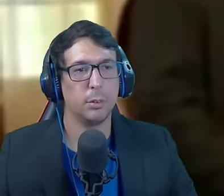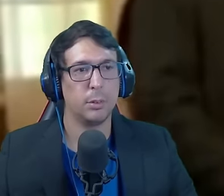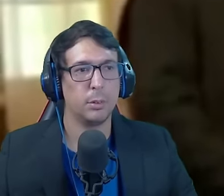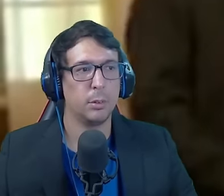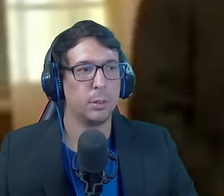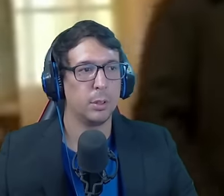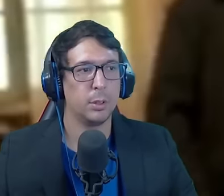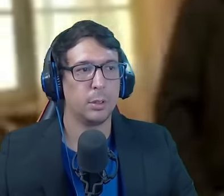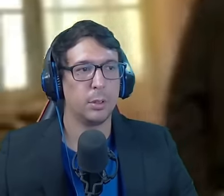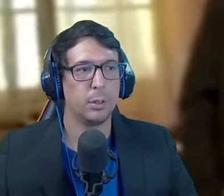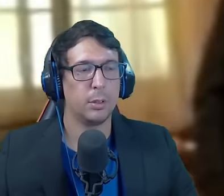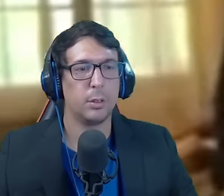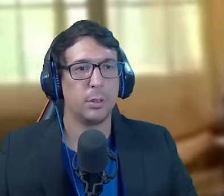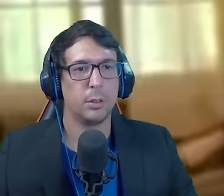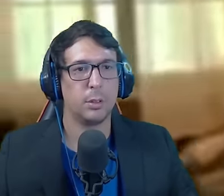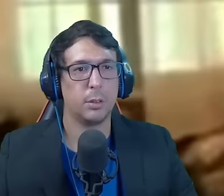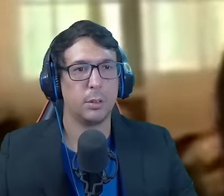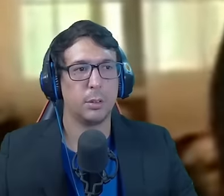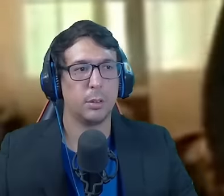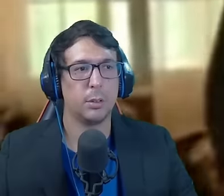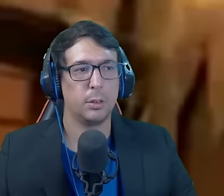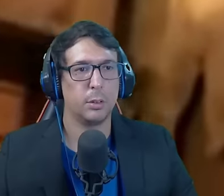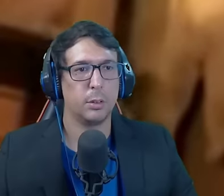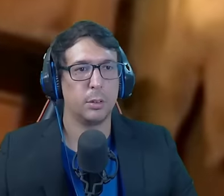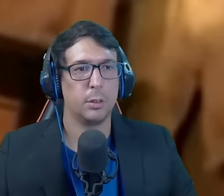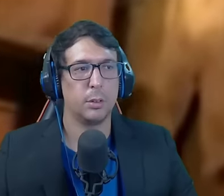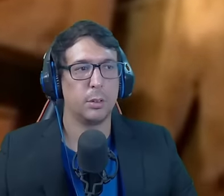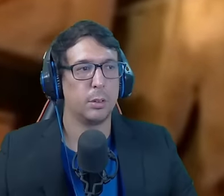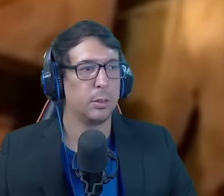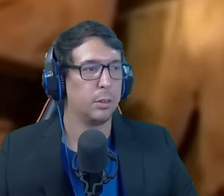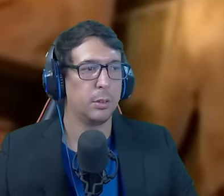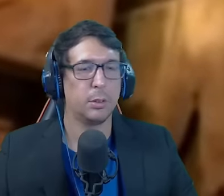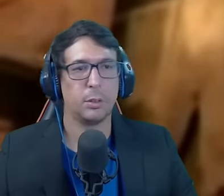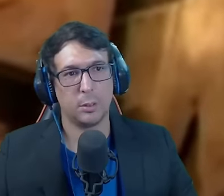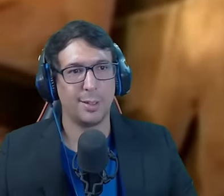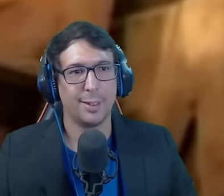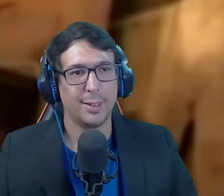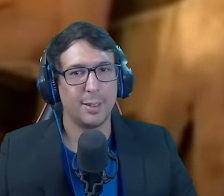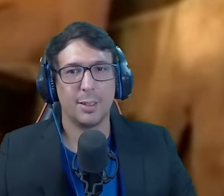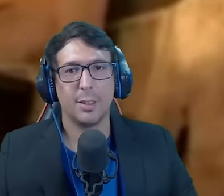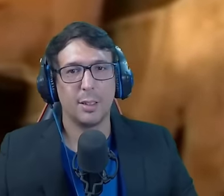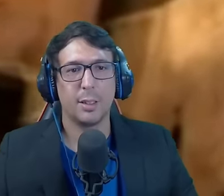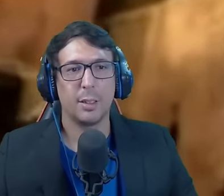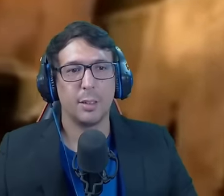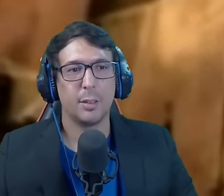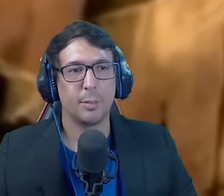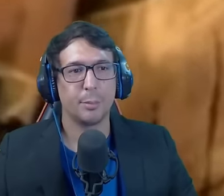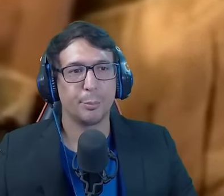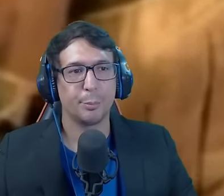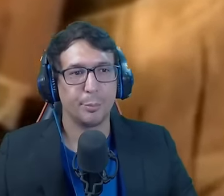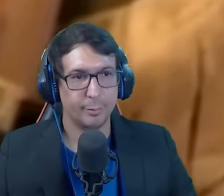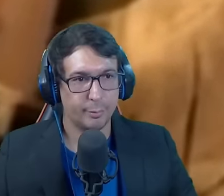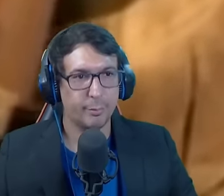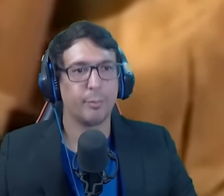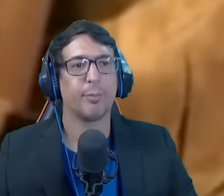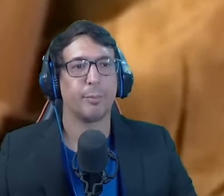y los papeles murales son, me imagino que son de la época, y acá, por ejemplo, está como el papel mural, hay como un diario y atrás hay como un saco y